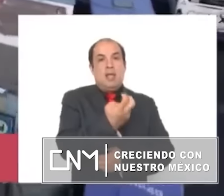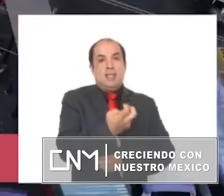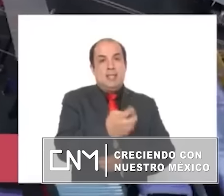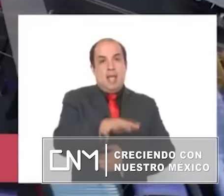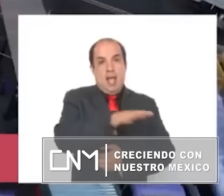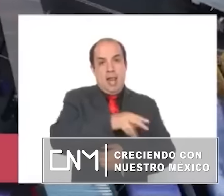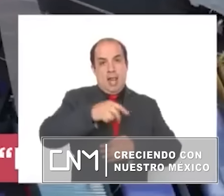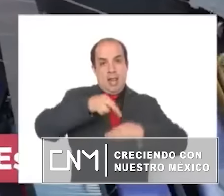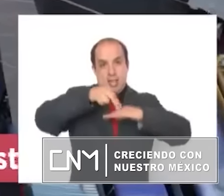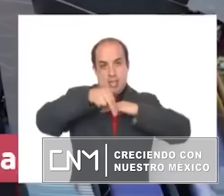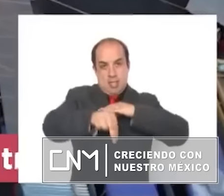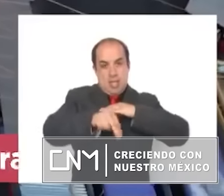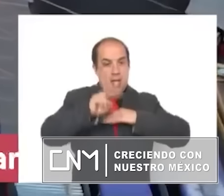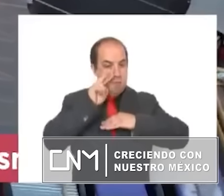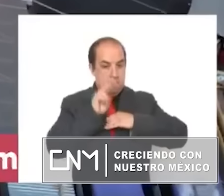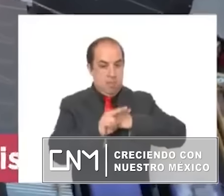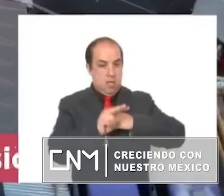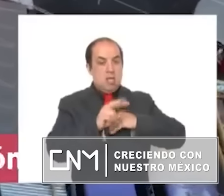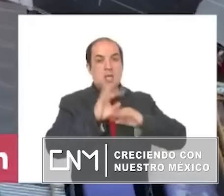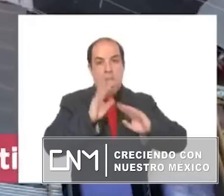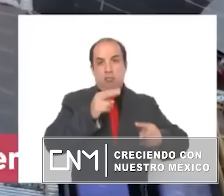de las escaleras que aquí se ve,